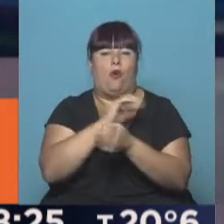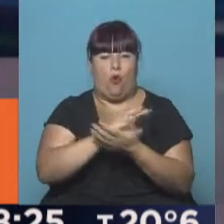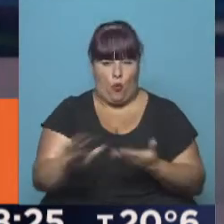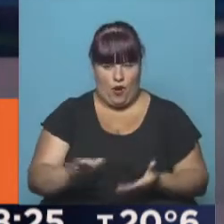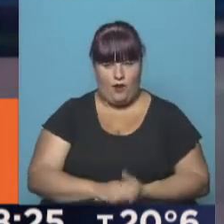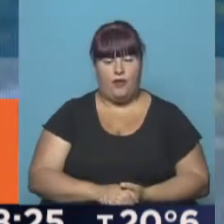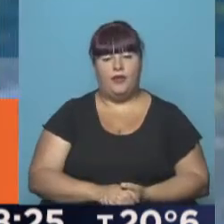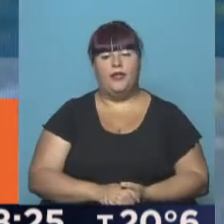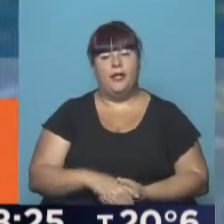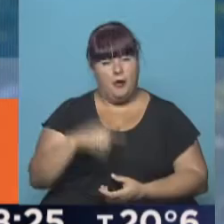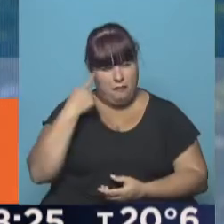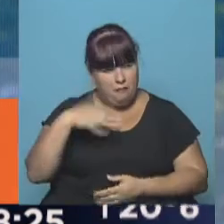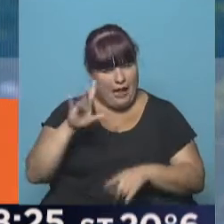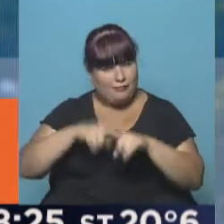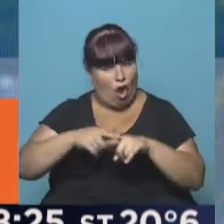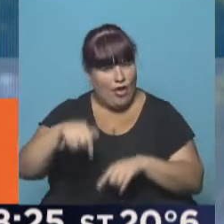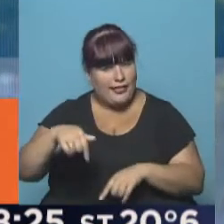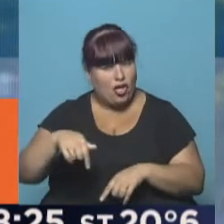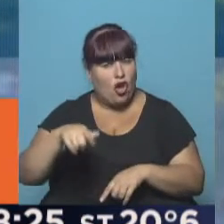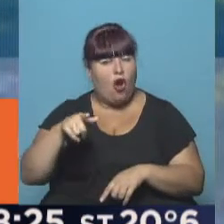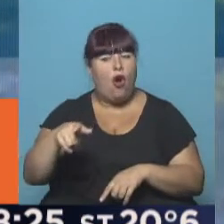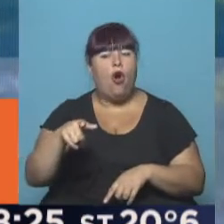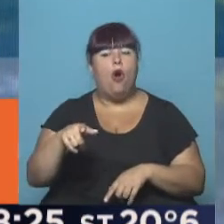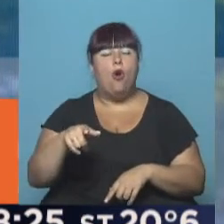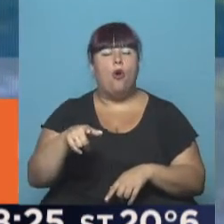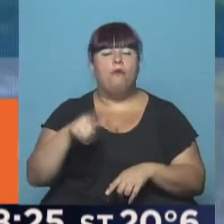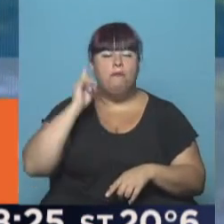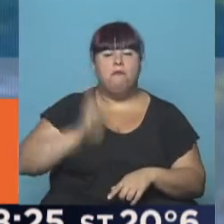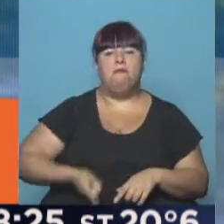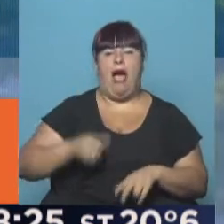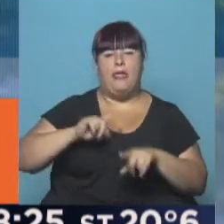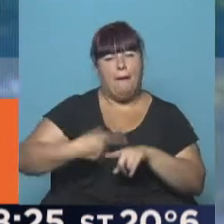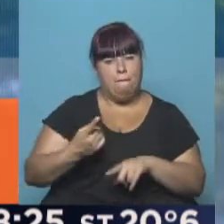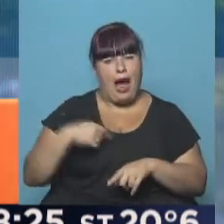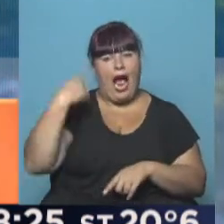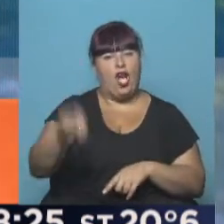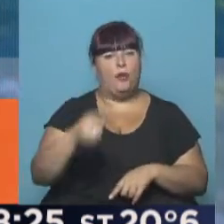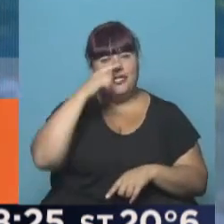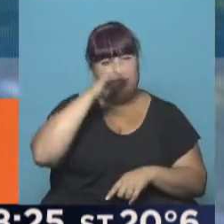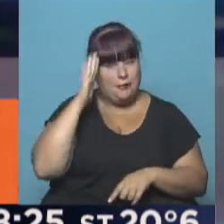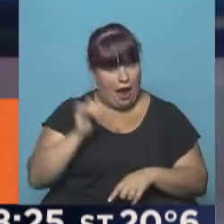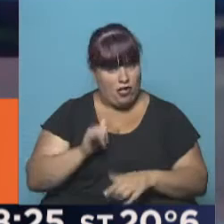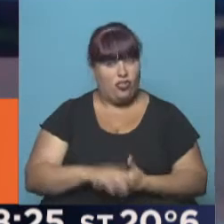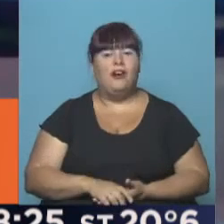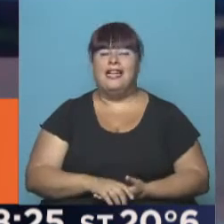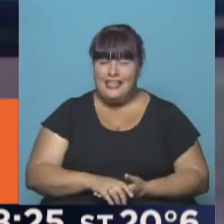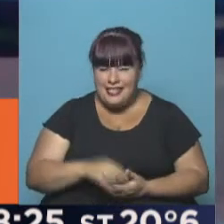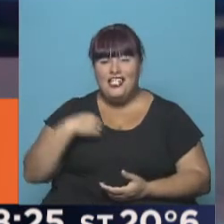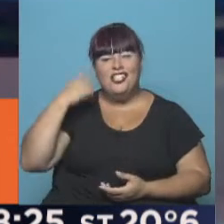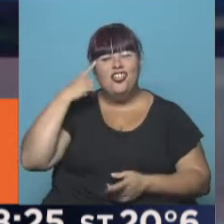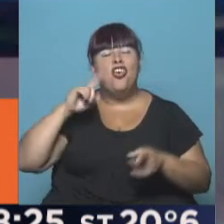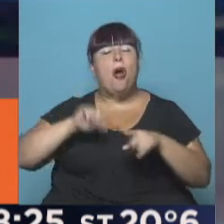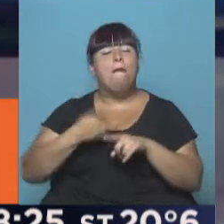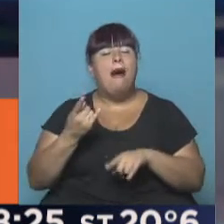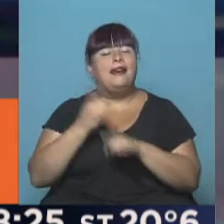lo ven más político está esta decisión de ir a un paro para el próximo 7 de marzo yo digo que los paros